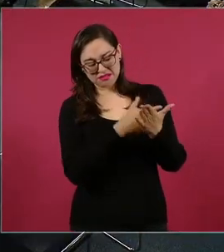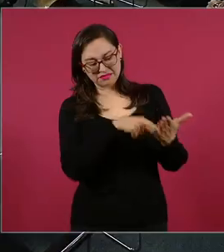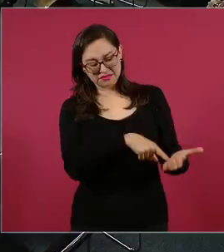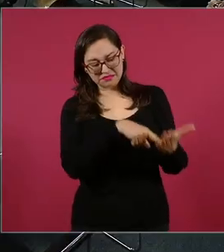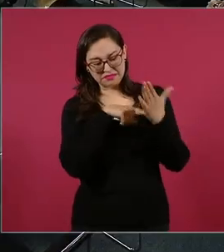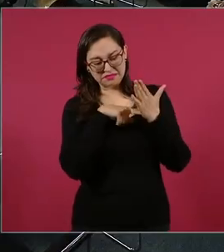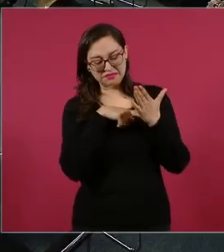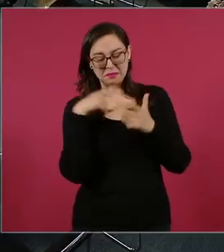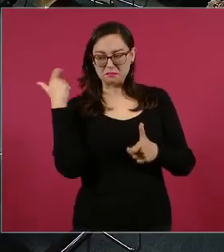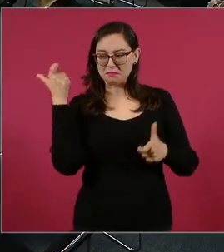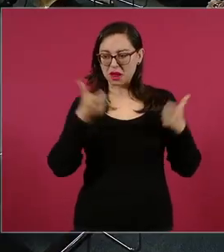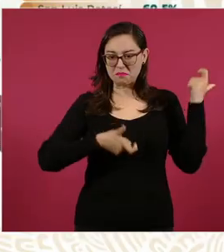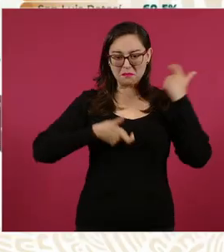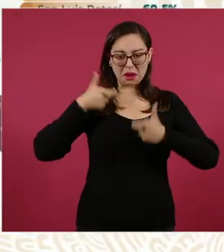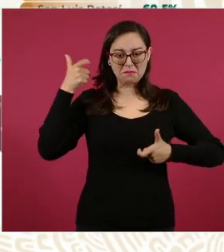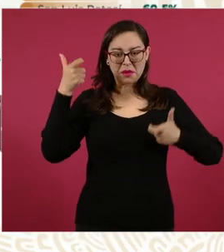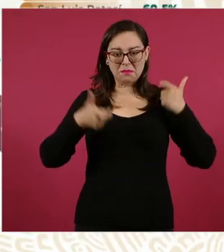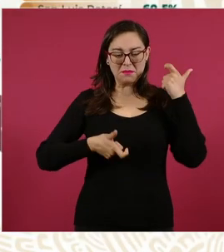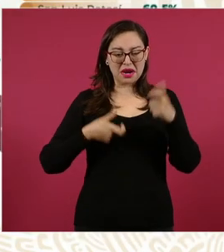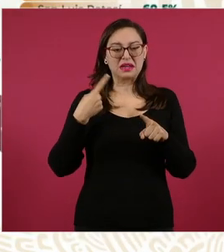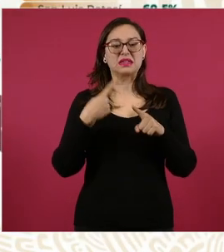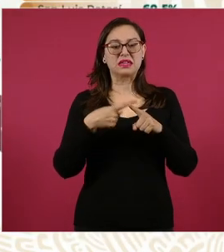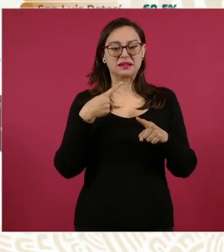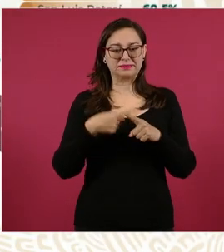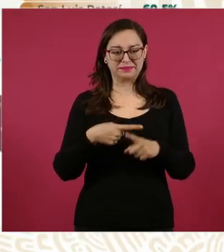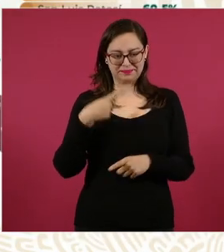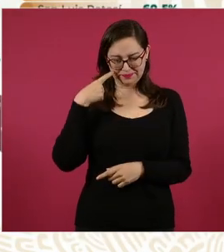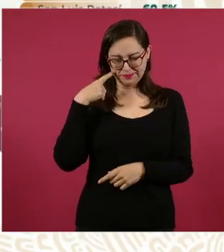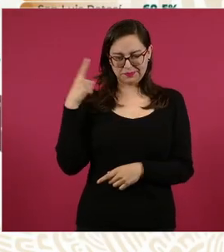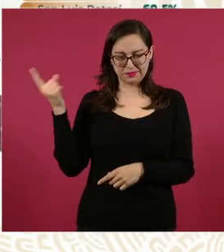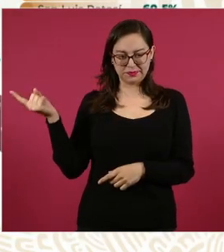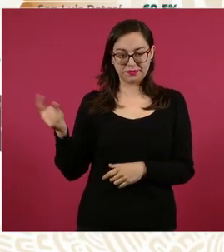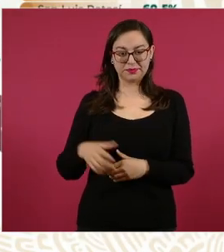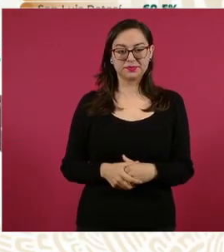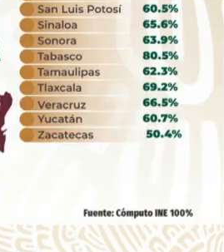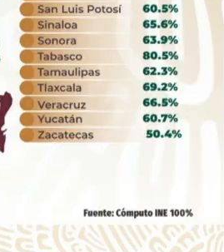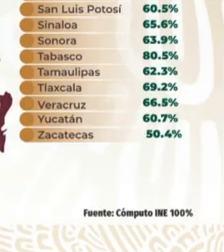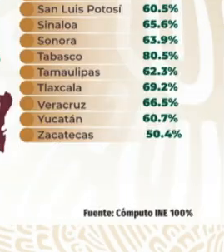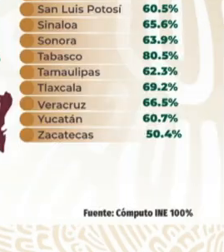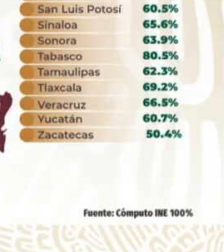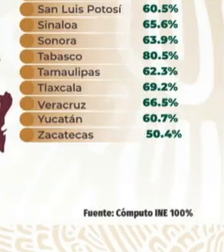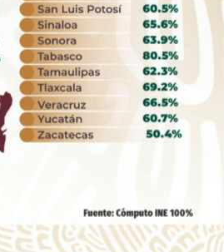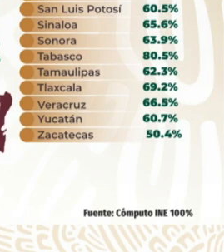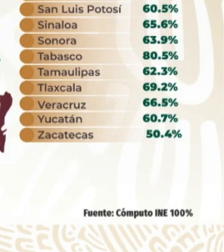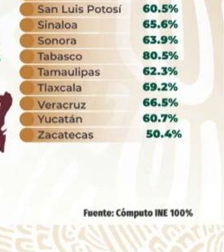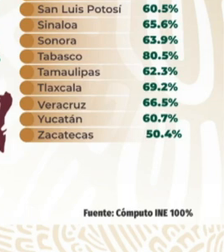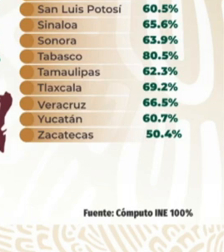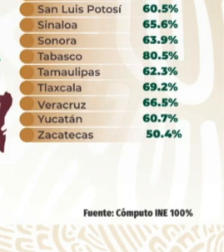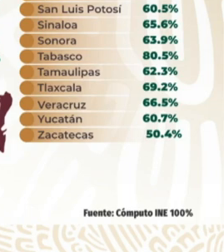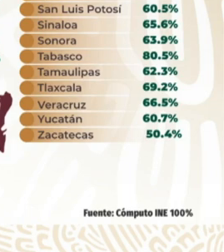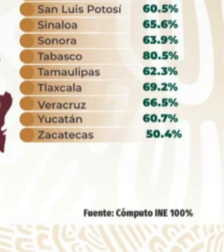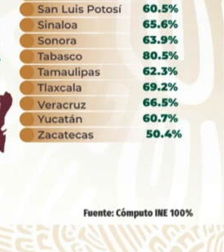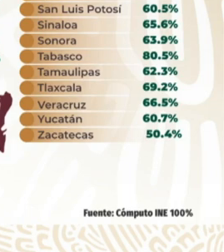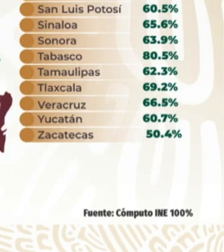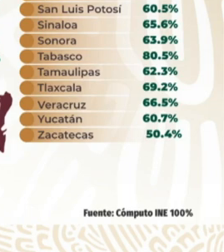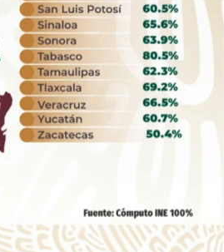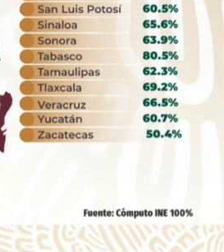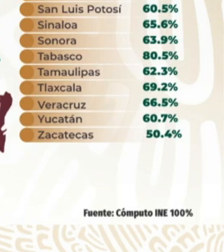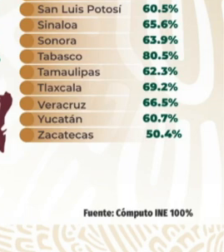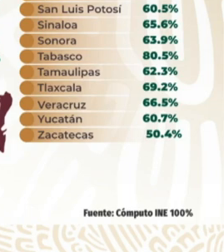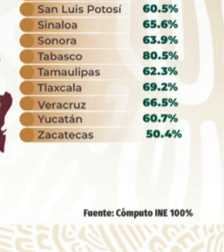quiénes aportaron? Es que ellos tienen una asociación que se supone es para